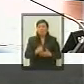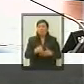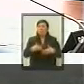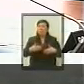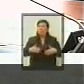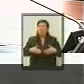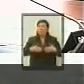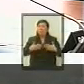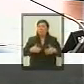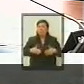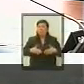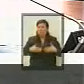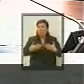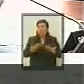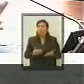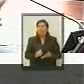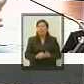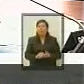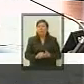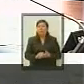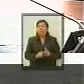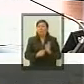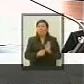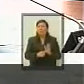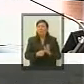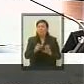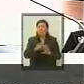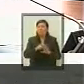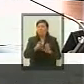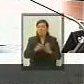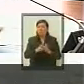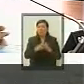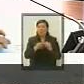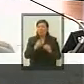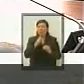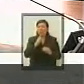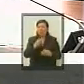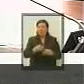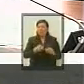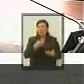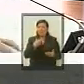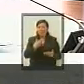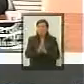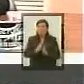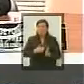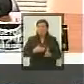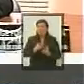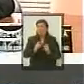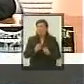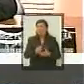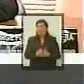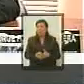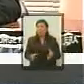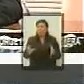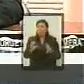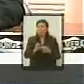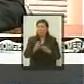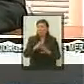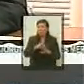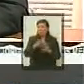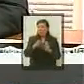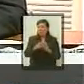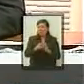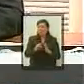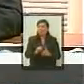feliz de poder presentar este proyecto porque es de Justicia gracias Me auno al proyecto de